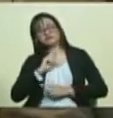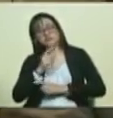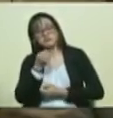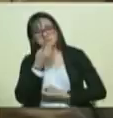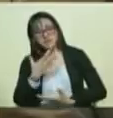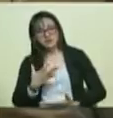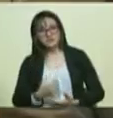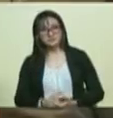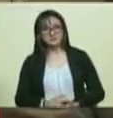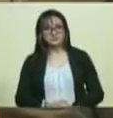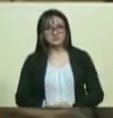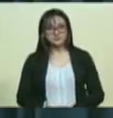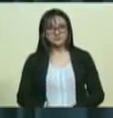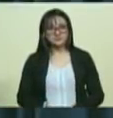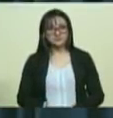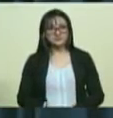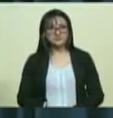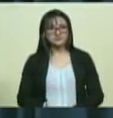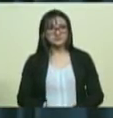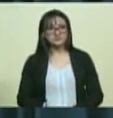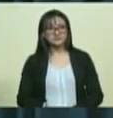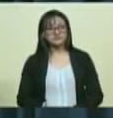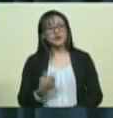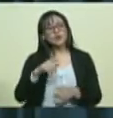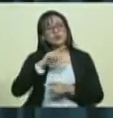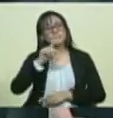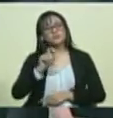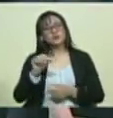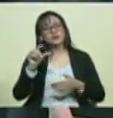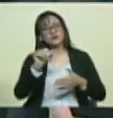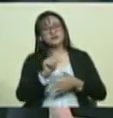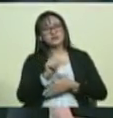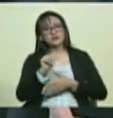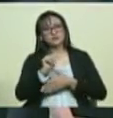pregunta la formula rolando segura de telesur